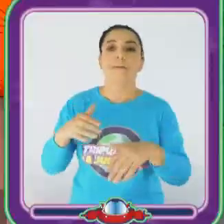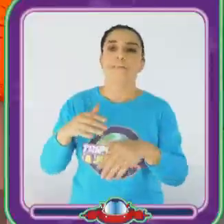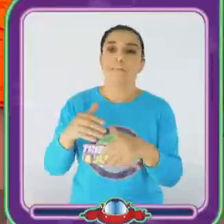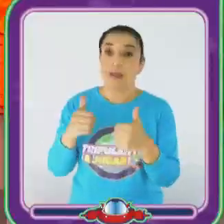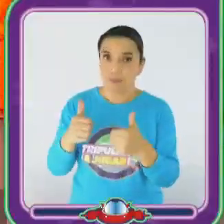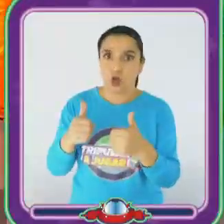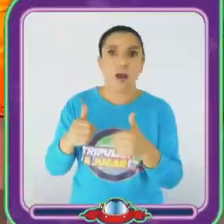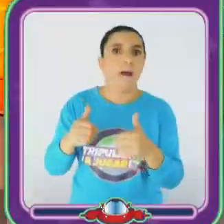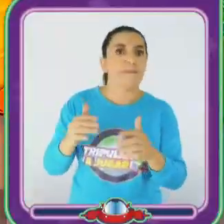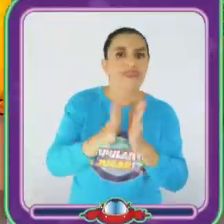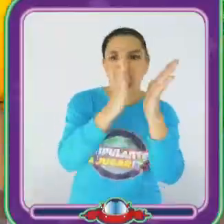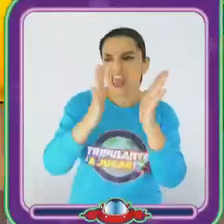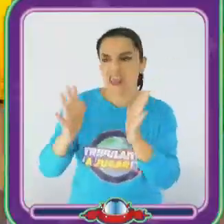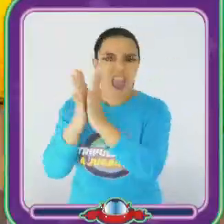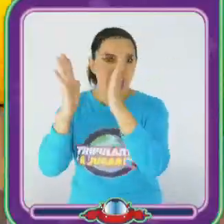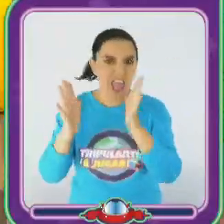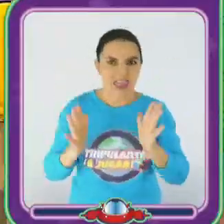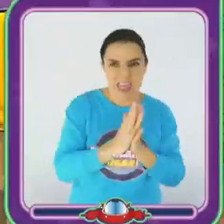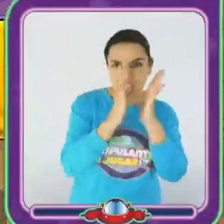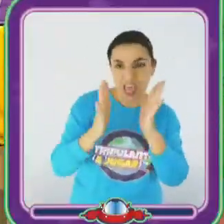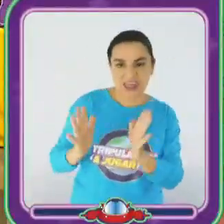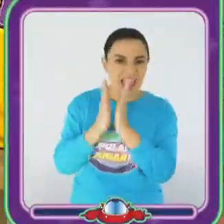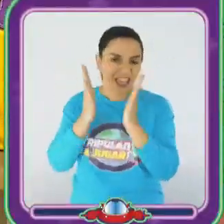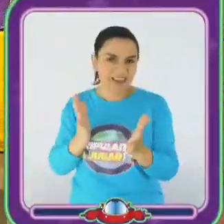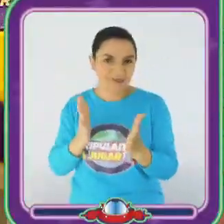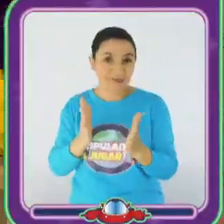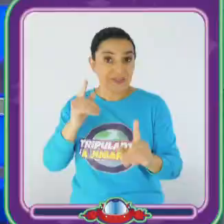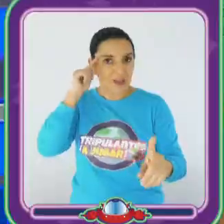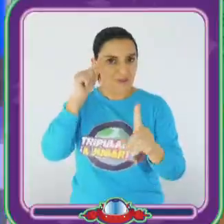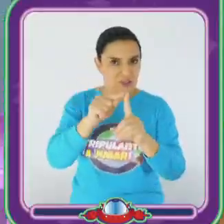¿ah? Unos 10 por aquí, unos 10 por acá, unos 10 por acá y unos 10 por acá.